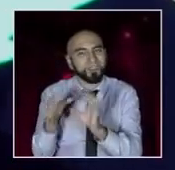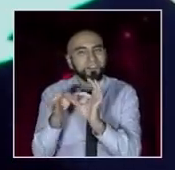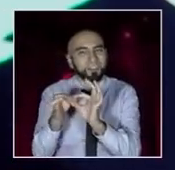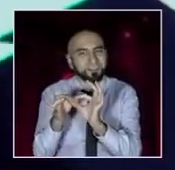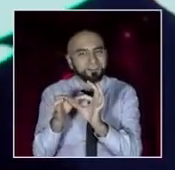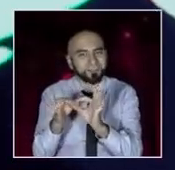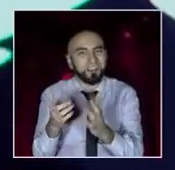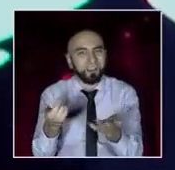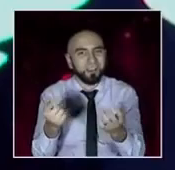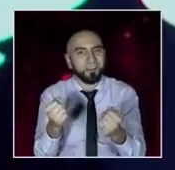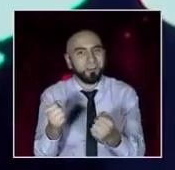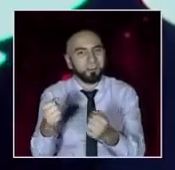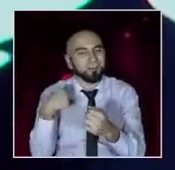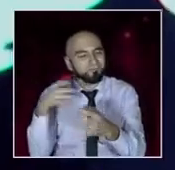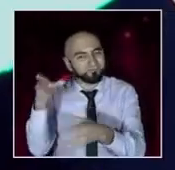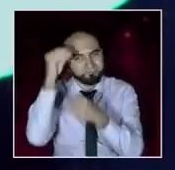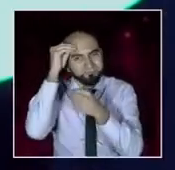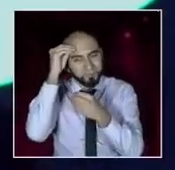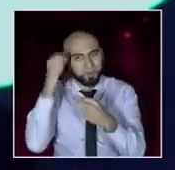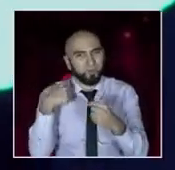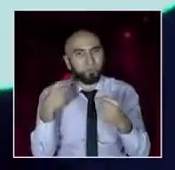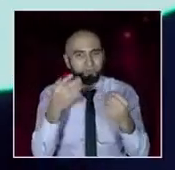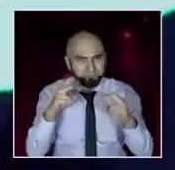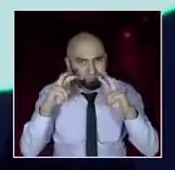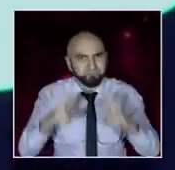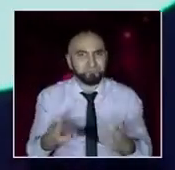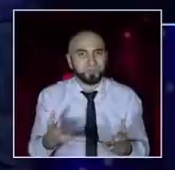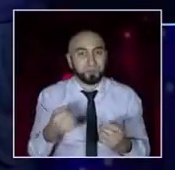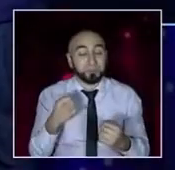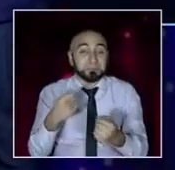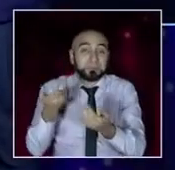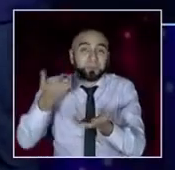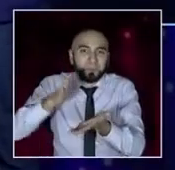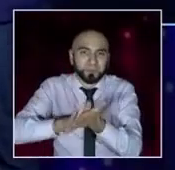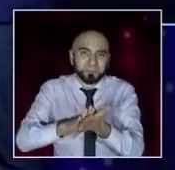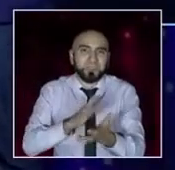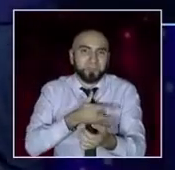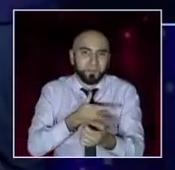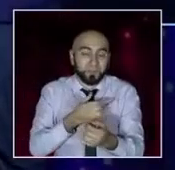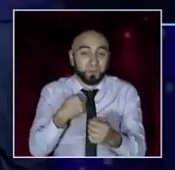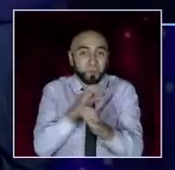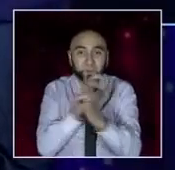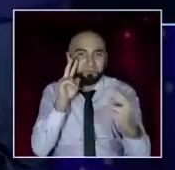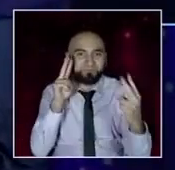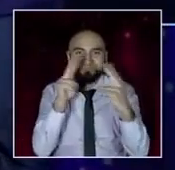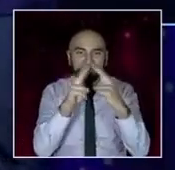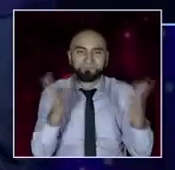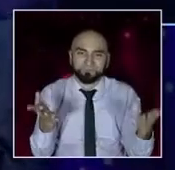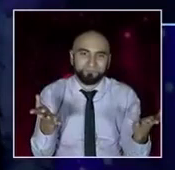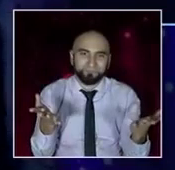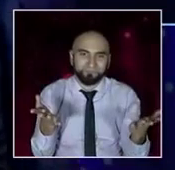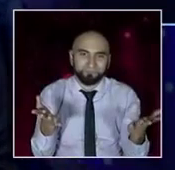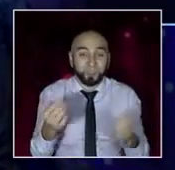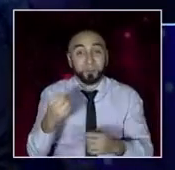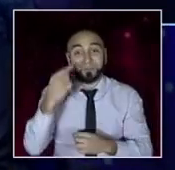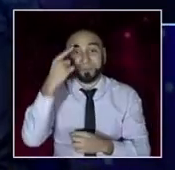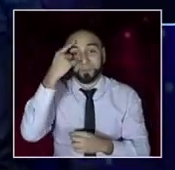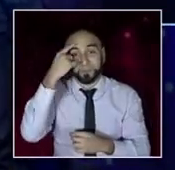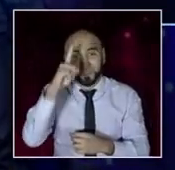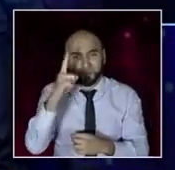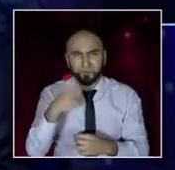y murió muy joven, desafortunadamente. Nunca lo conocí. Pero tengo